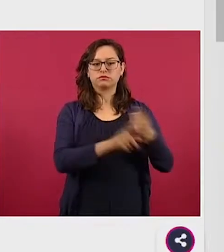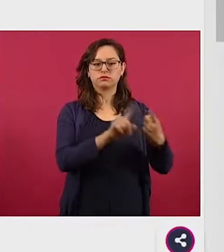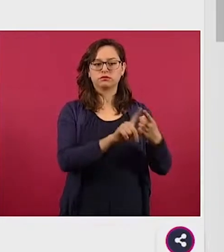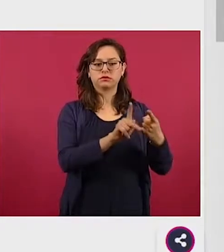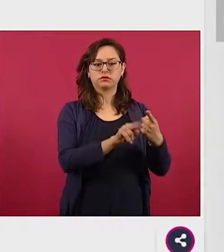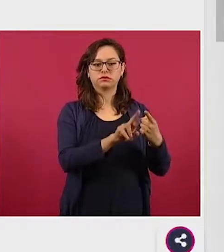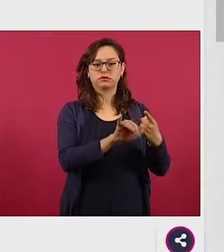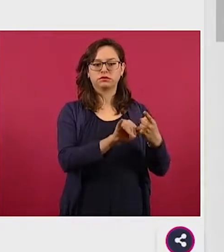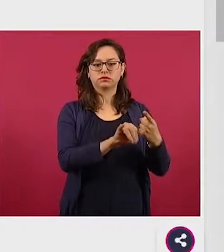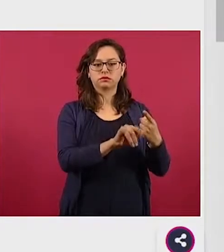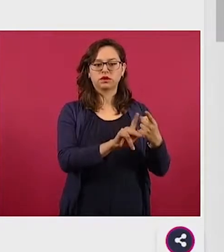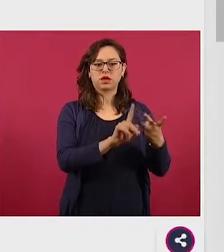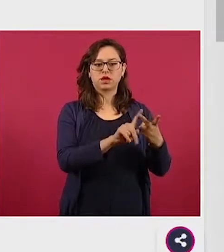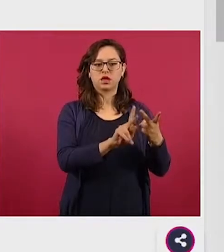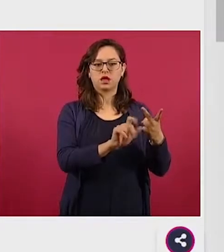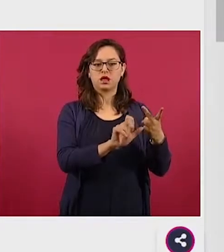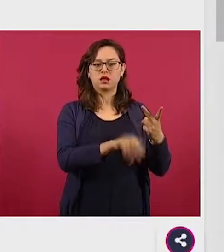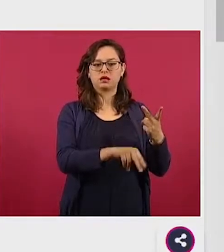PRI-PAN-PRD.